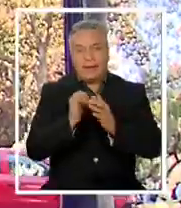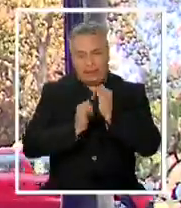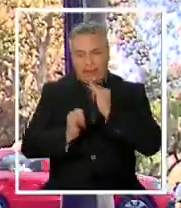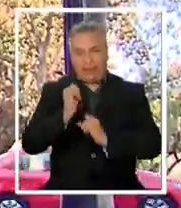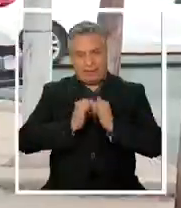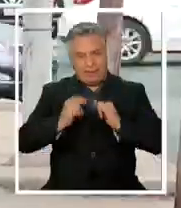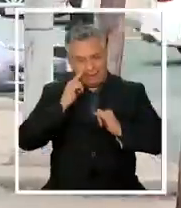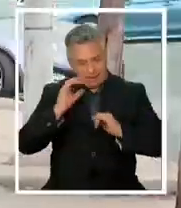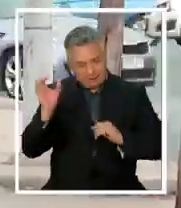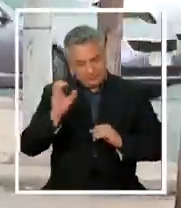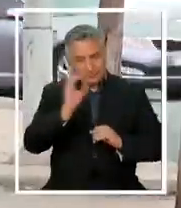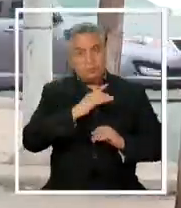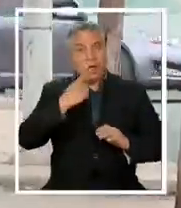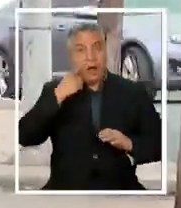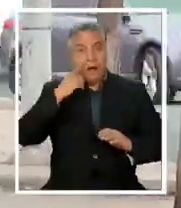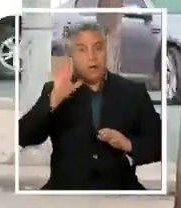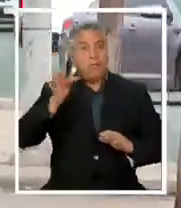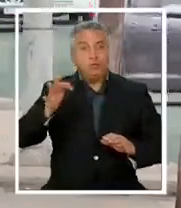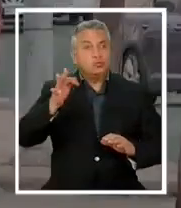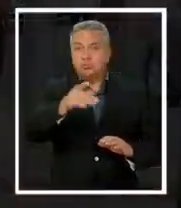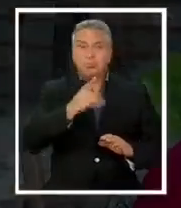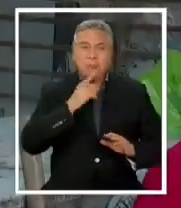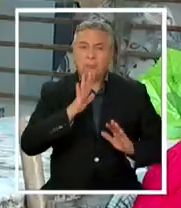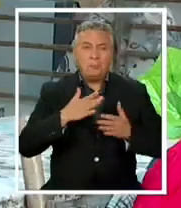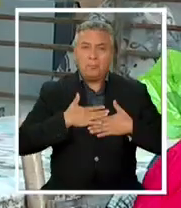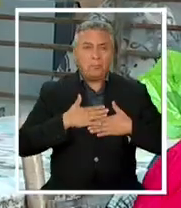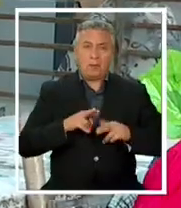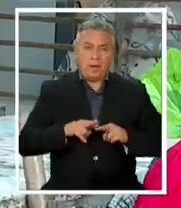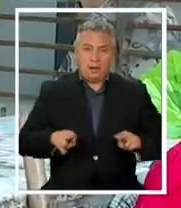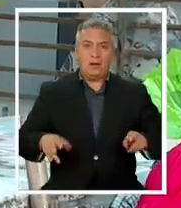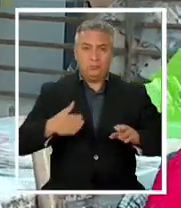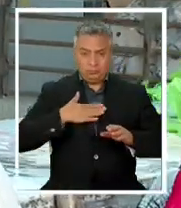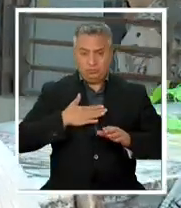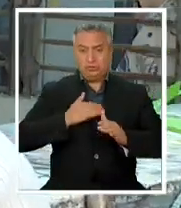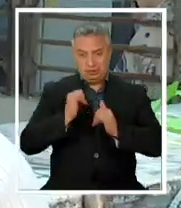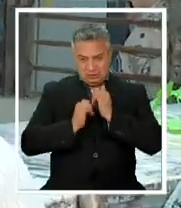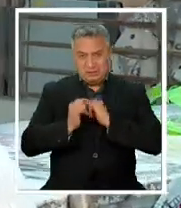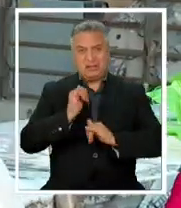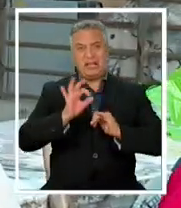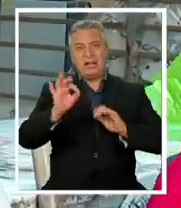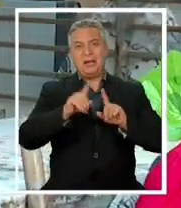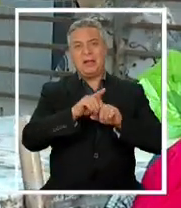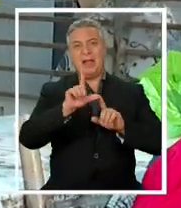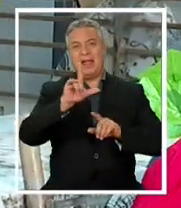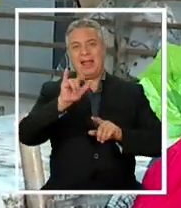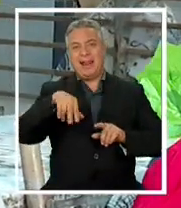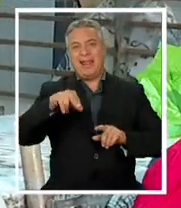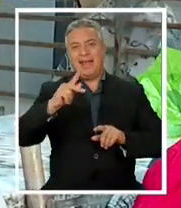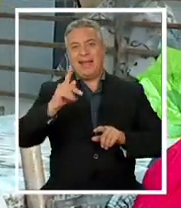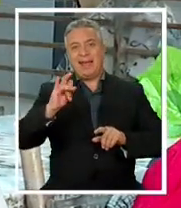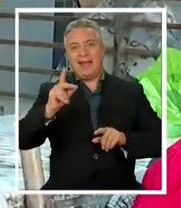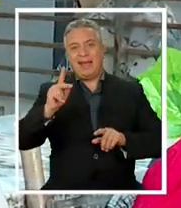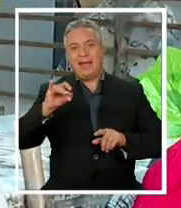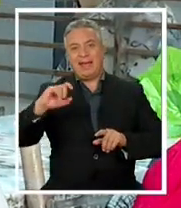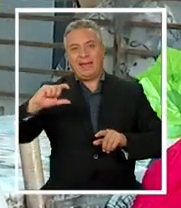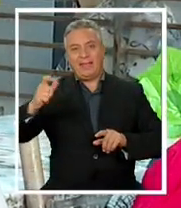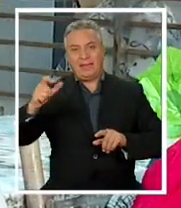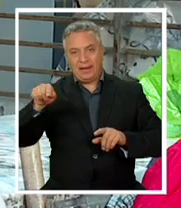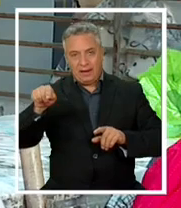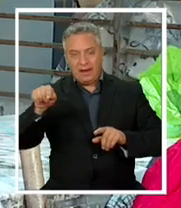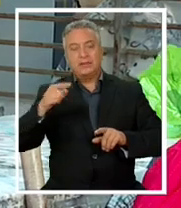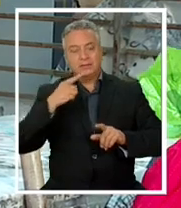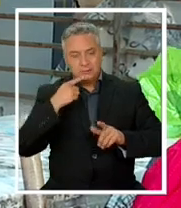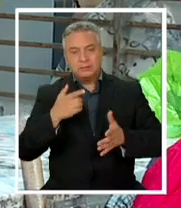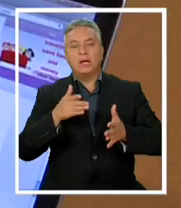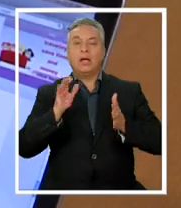Sobre el futuro, dice estar tranquila. Por internet, yo siento como por LinkedIn, por. Bueno, yo estoy en un